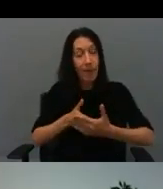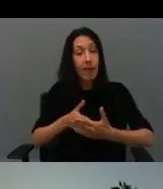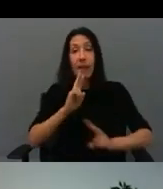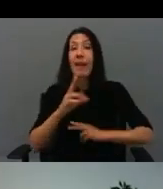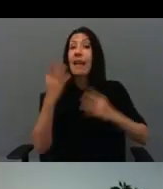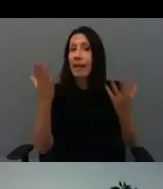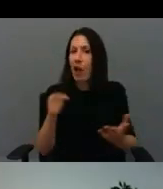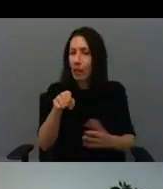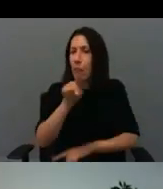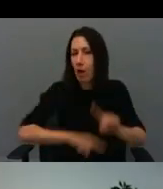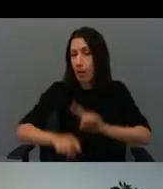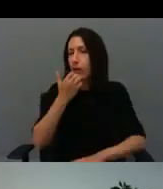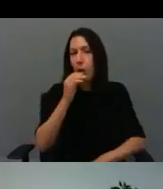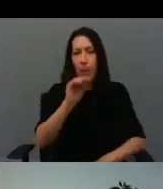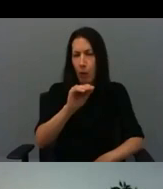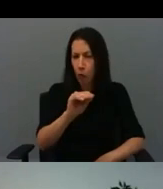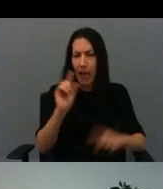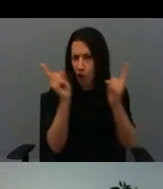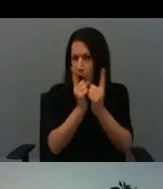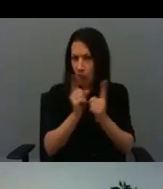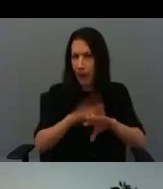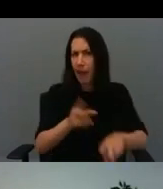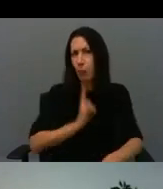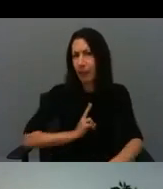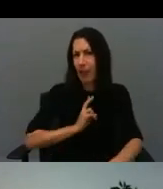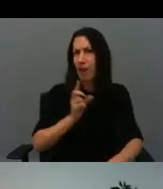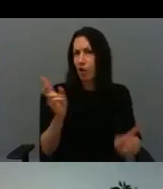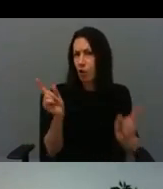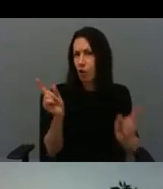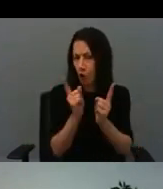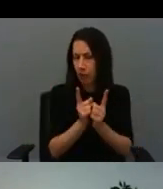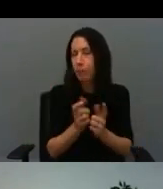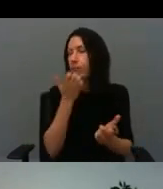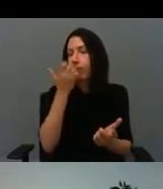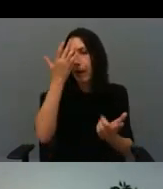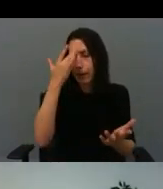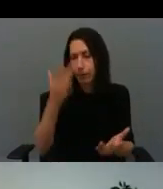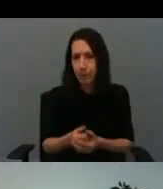tú, por ejemplo, te voy a hacer preguntas cerradas, ¿vale, Conchi? Si tú, por ejemplo,